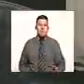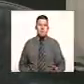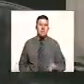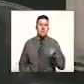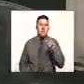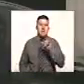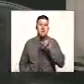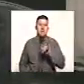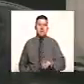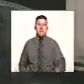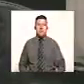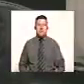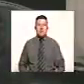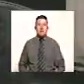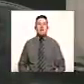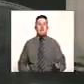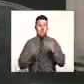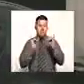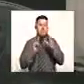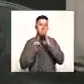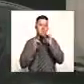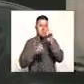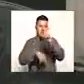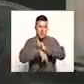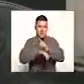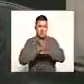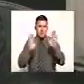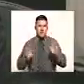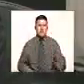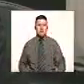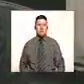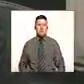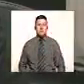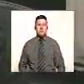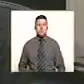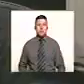mismo... Termine, senador, un minuto más.